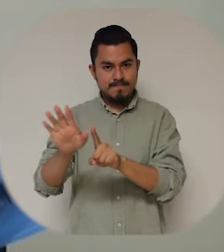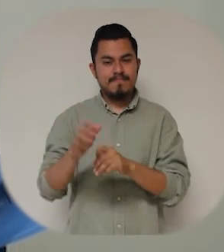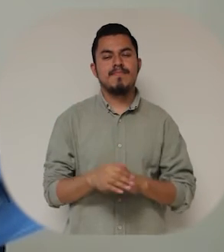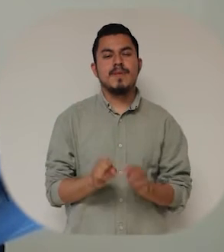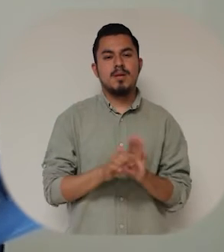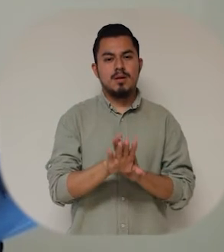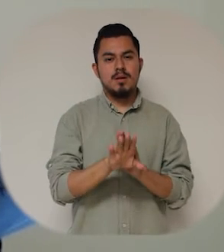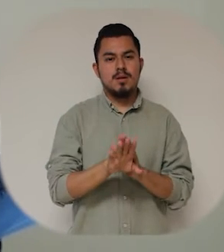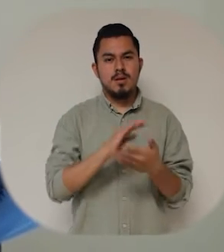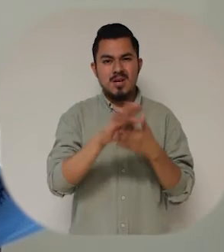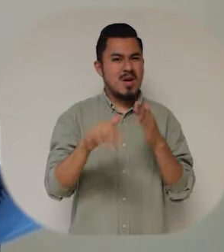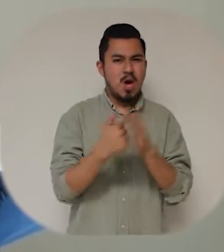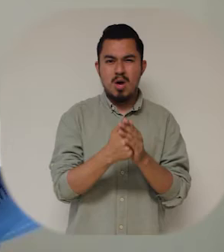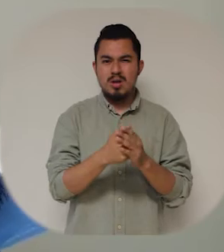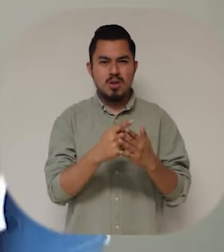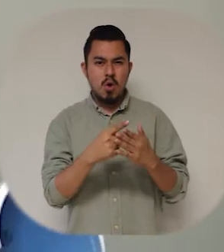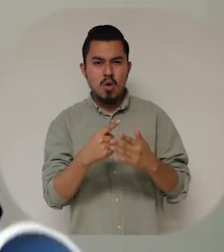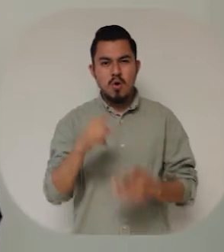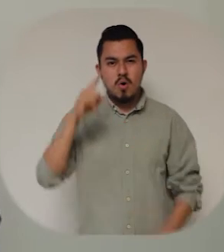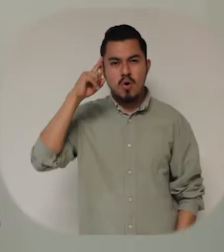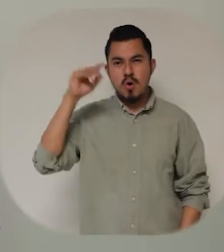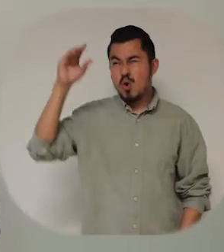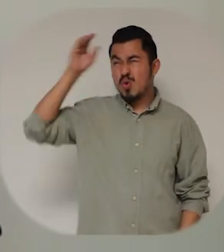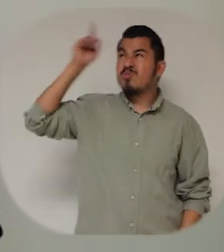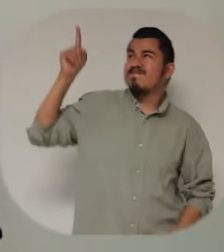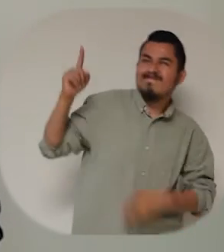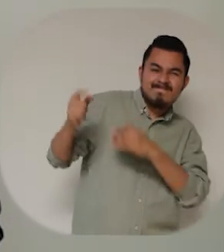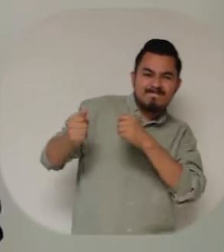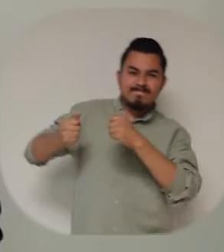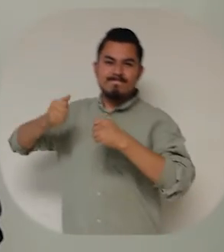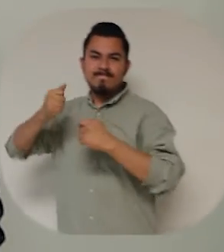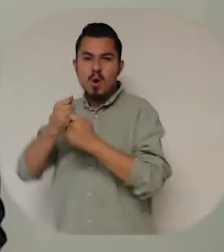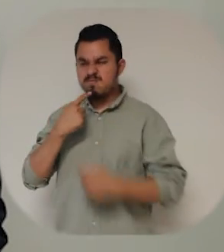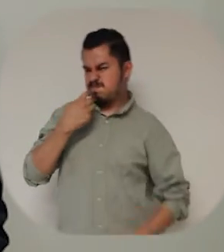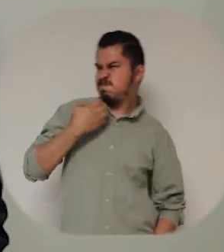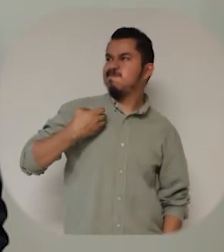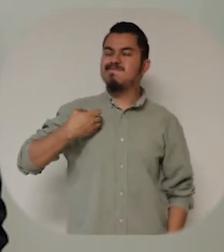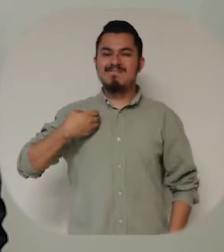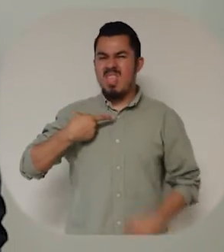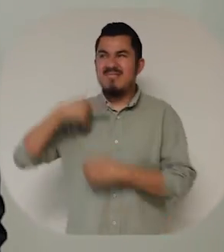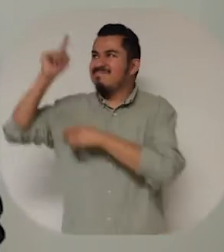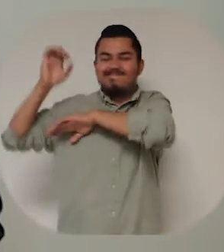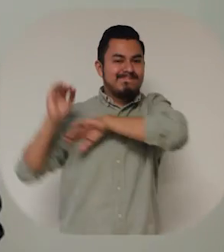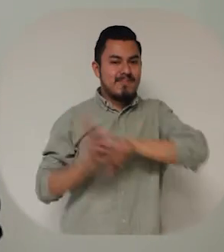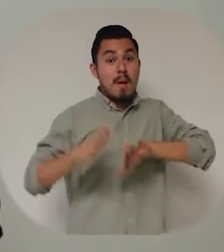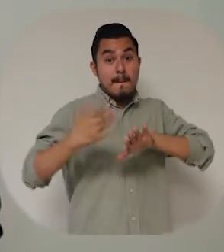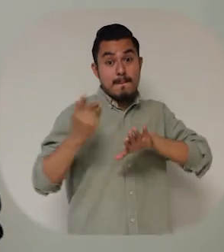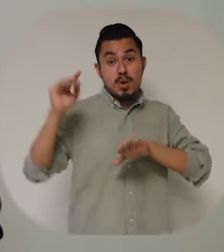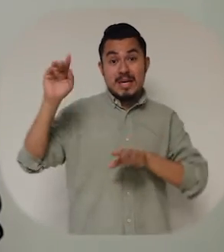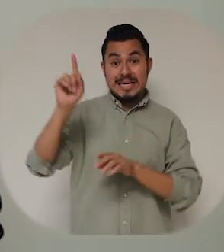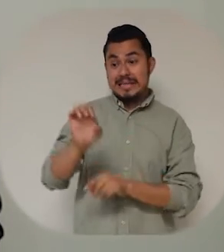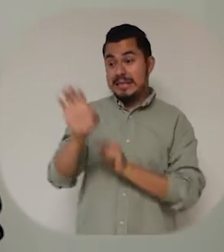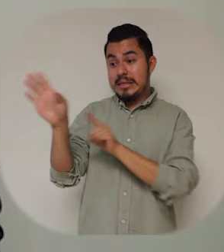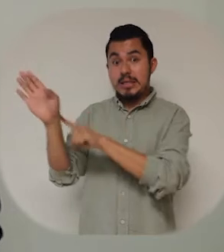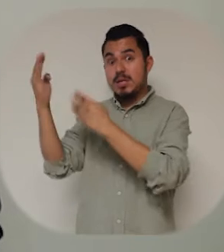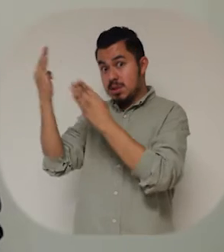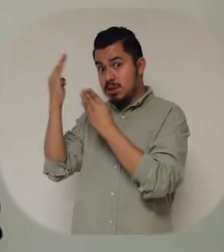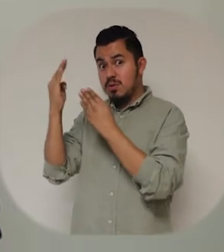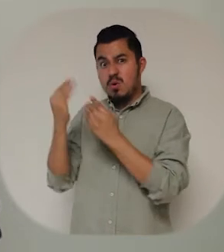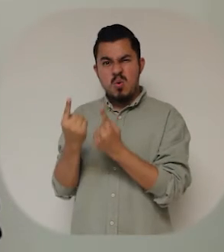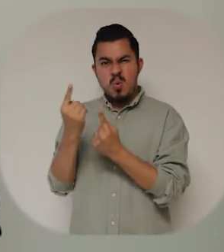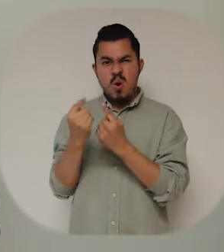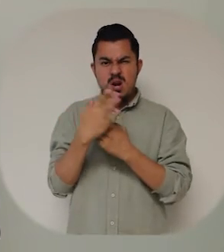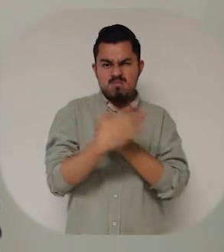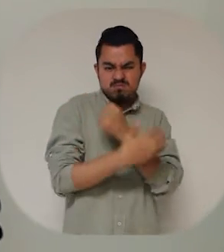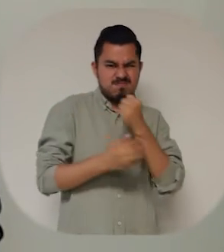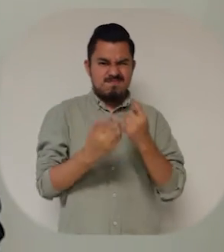Dios, y llevando cautivo todo pensamiento a la obediencia a Cristo. ¿Cuál es nuestra arma más grande? 2 Corintios 10 lo